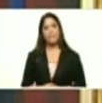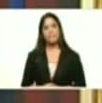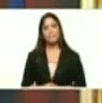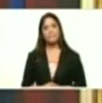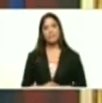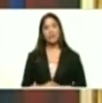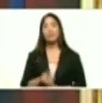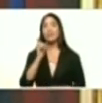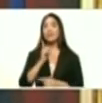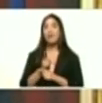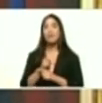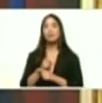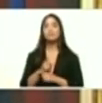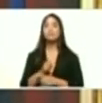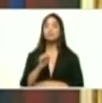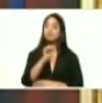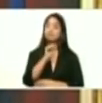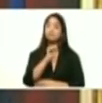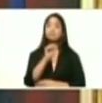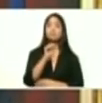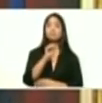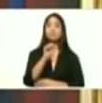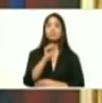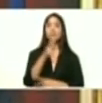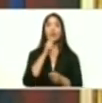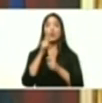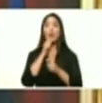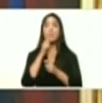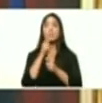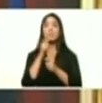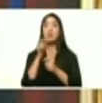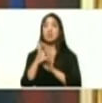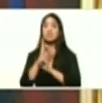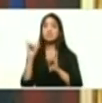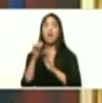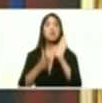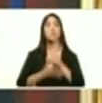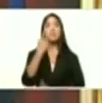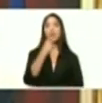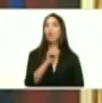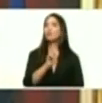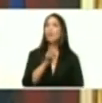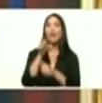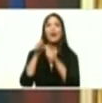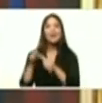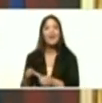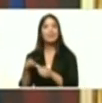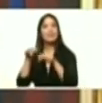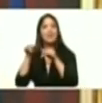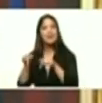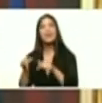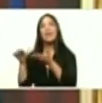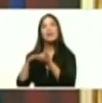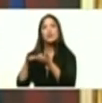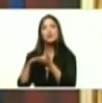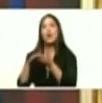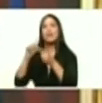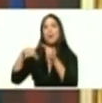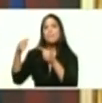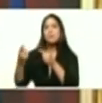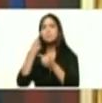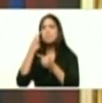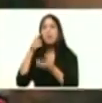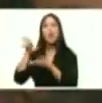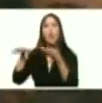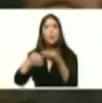de llegar, bajarse del carro, roba el prensa me voy, no, oye, oye, quédate, resuelve, y después chequea, que cada